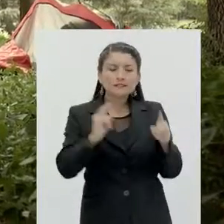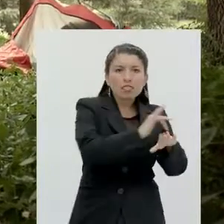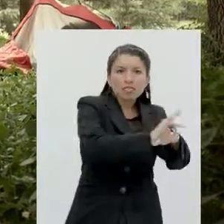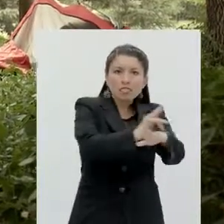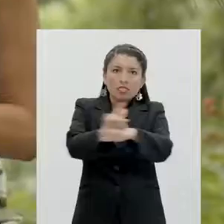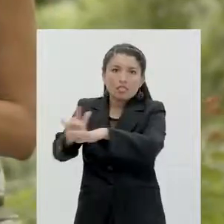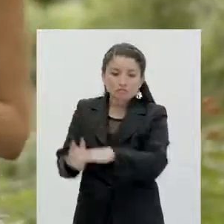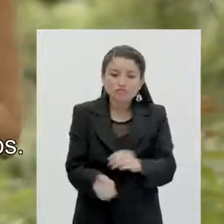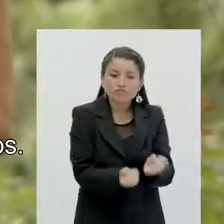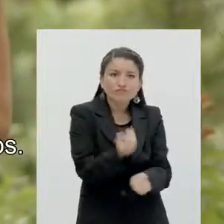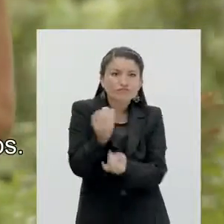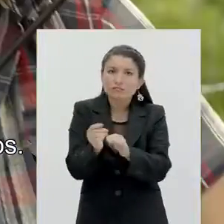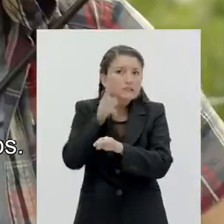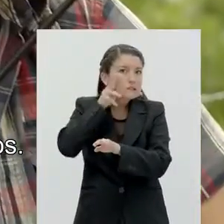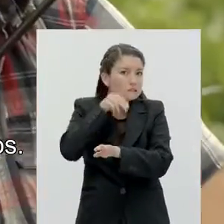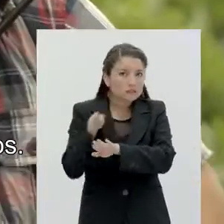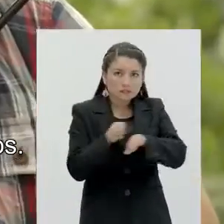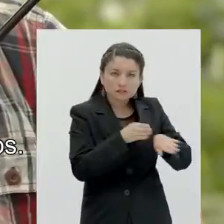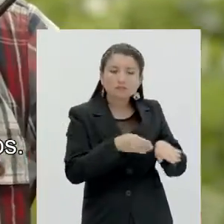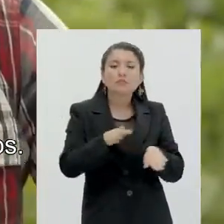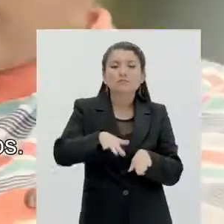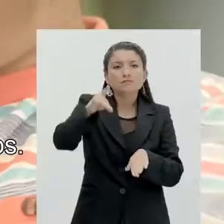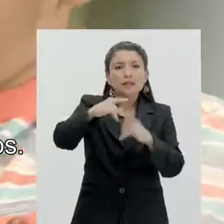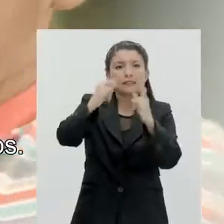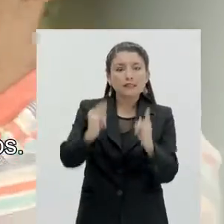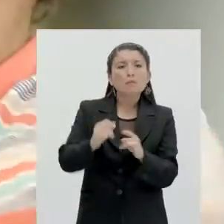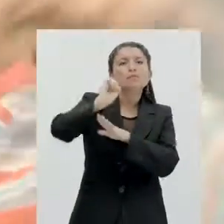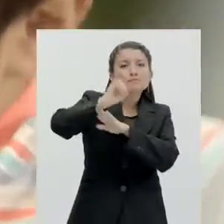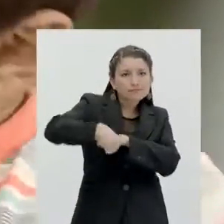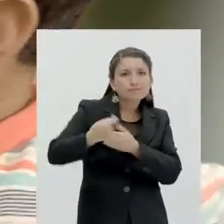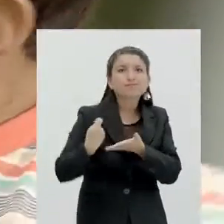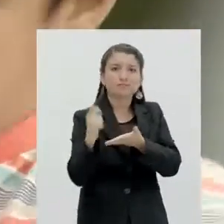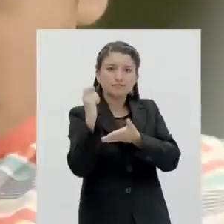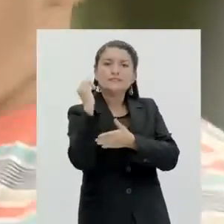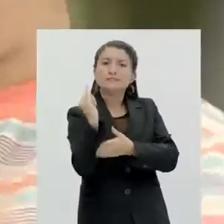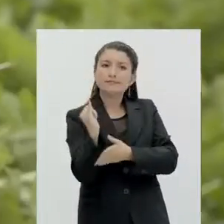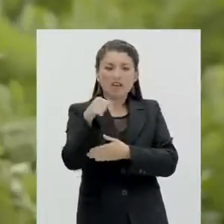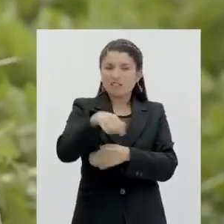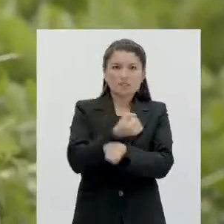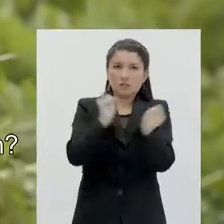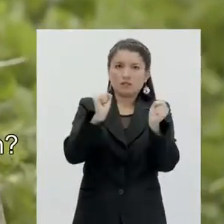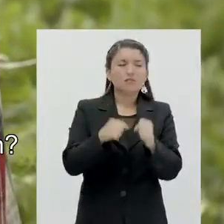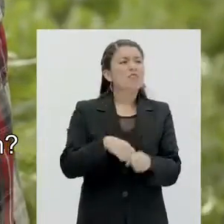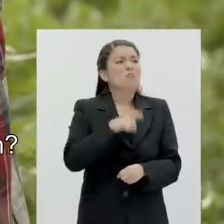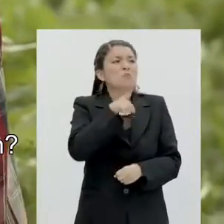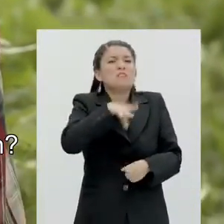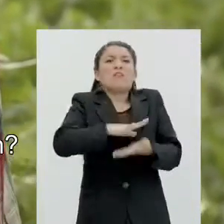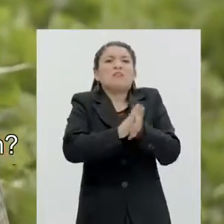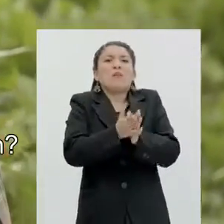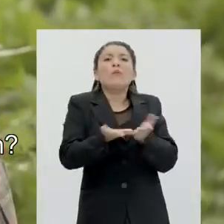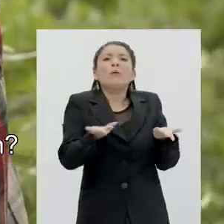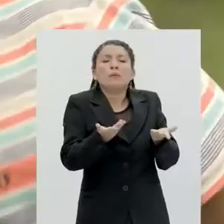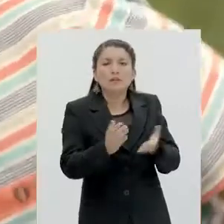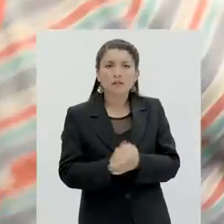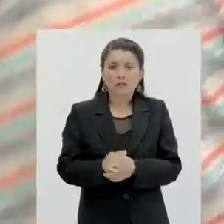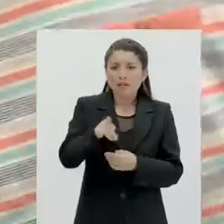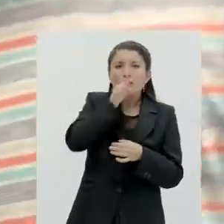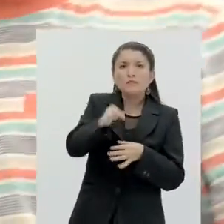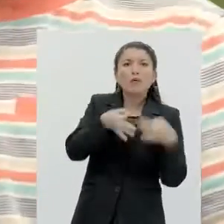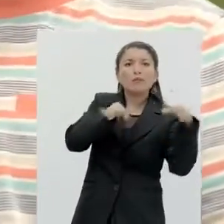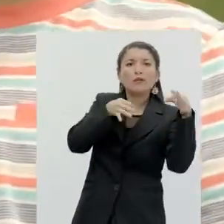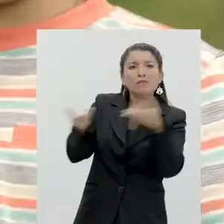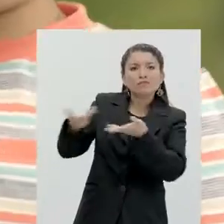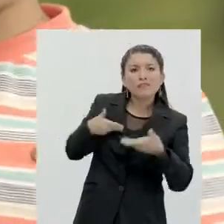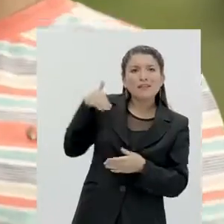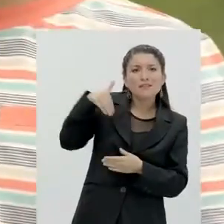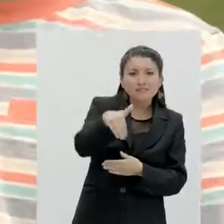y pastizales. Elegir solo campings que estén autorizados. Aquí no se puede. ¿Y tú cómo sabes tanto de eso, campeón? Aquí dice, pues,